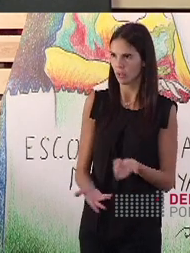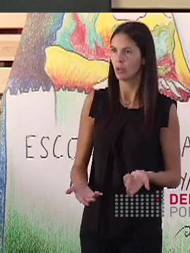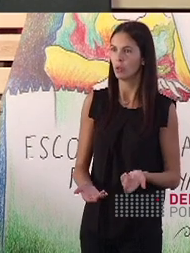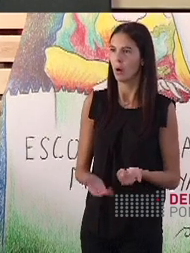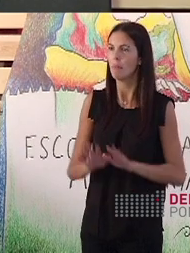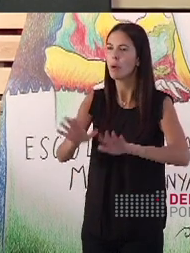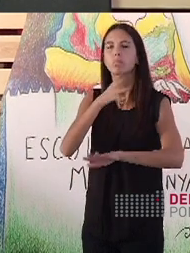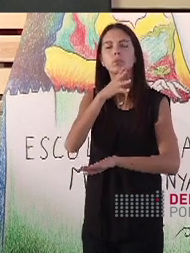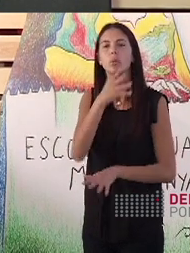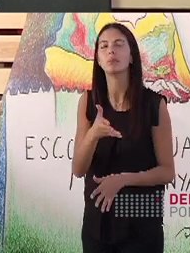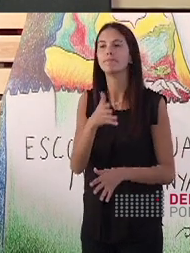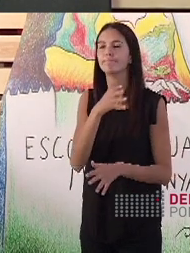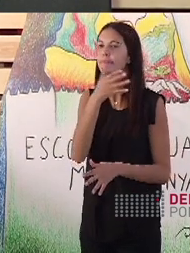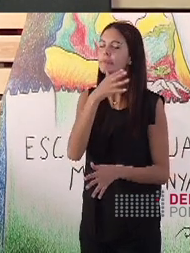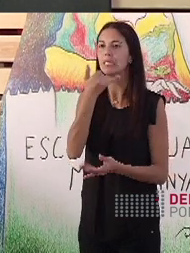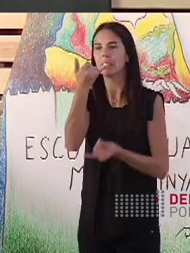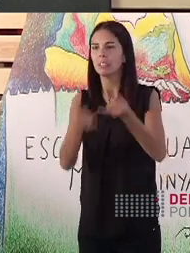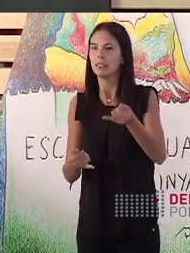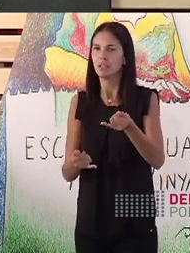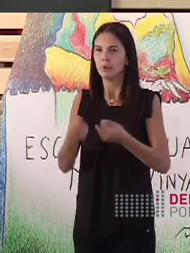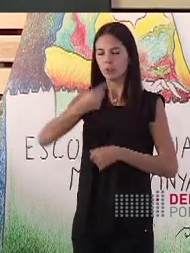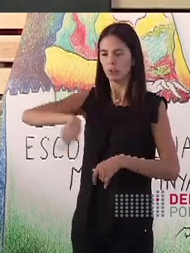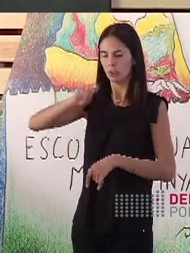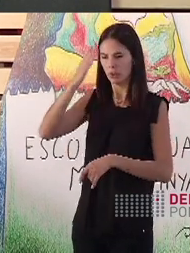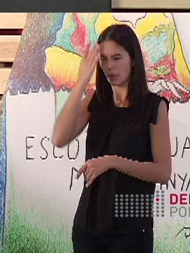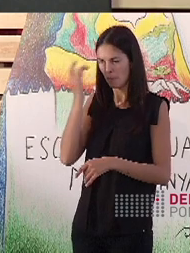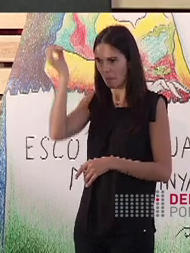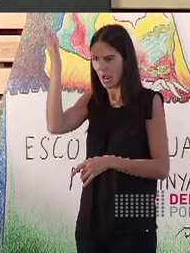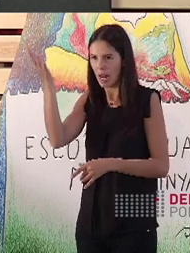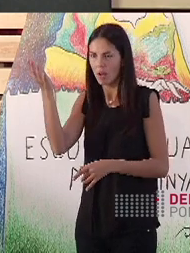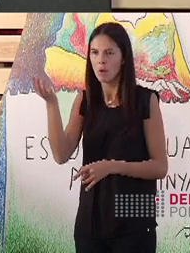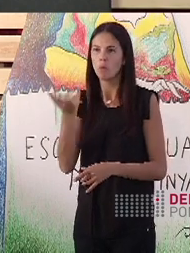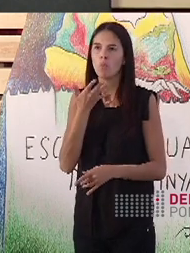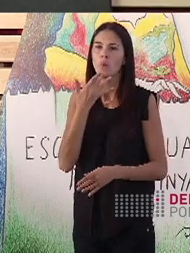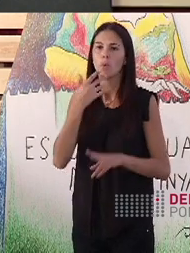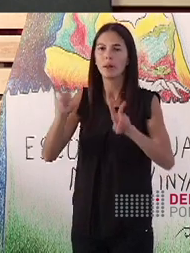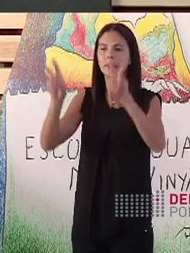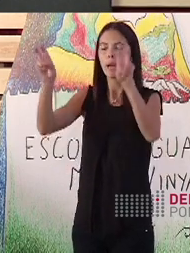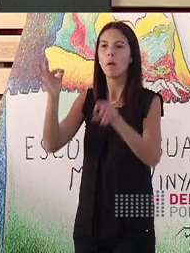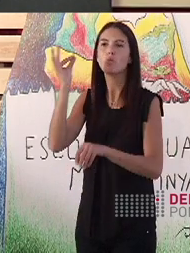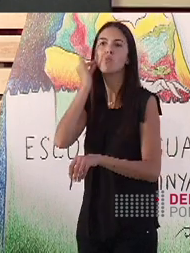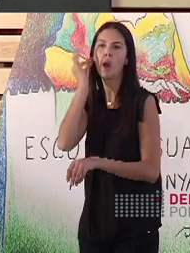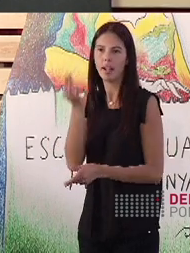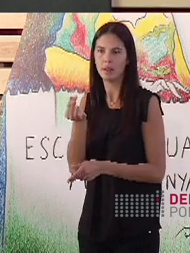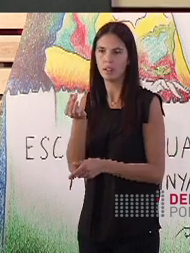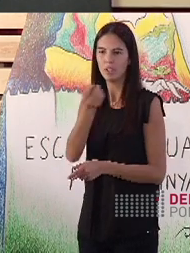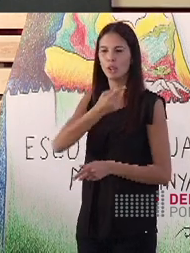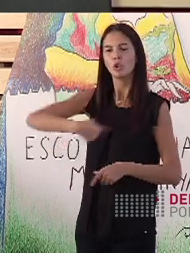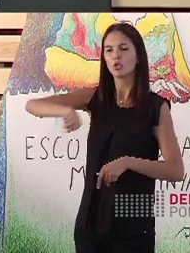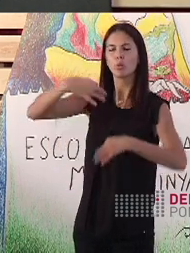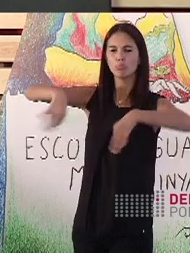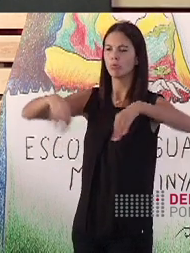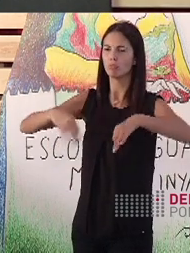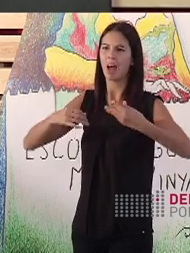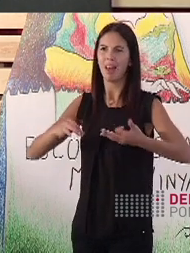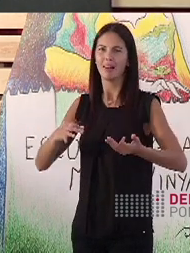¿Pero por qué? Porque al final es eso, al final nuestro imaginario nos lleva a pensar, sobre todo cuando hablamos de las mujeres, que nosotras solo estamos para consentir, que las